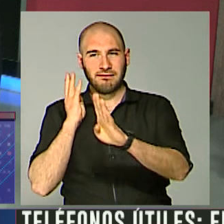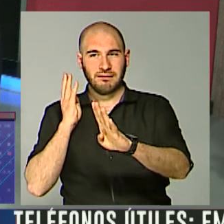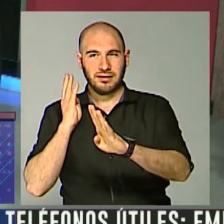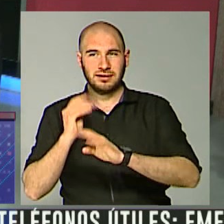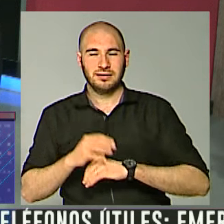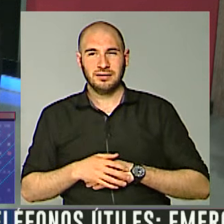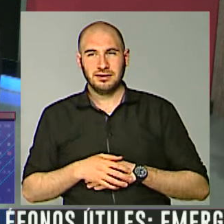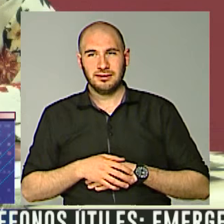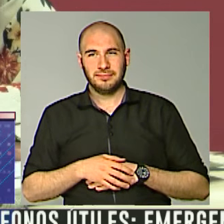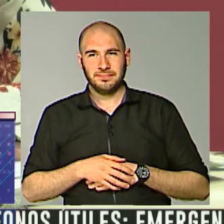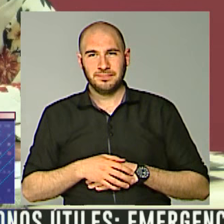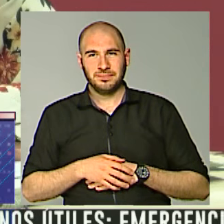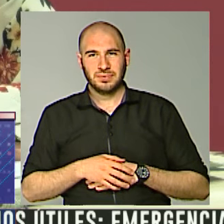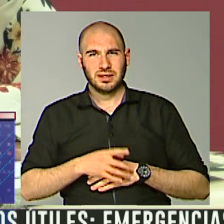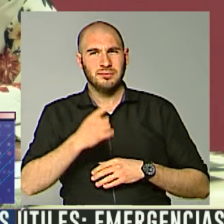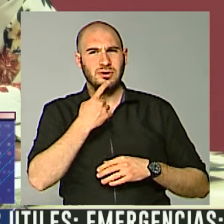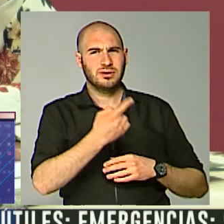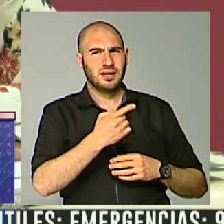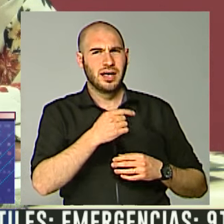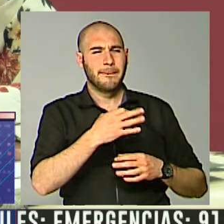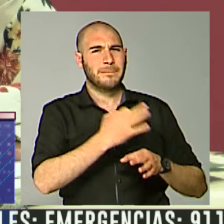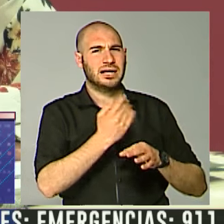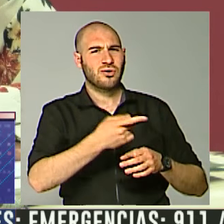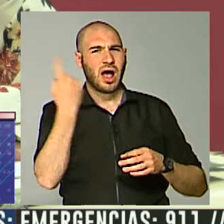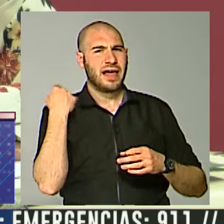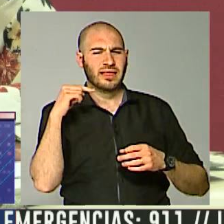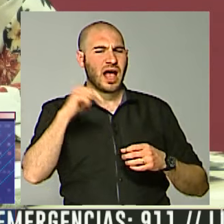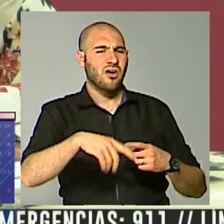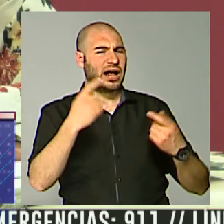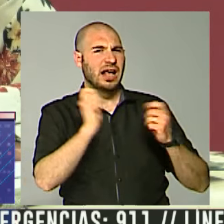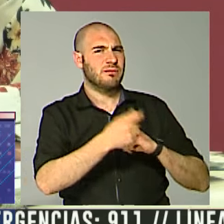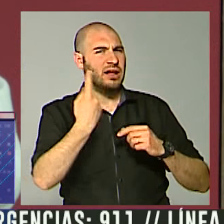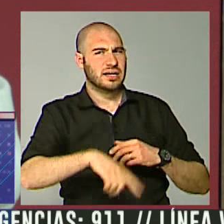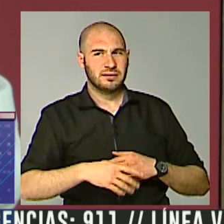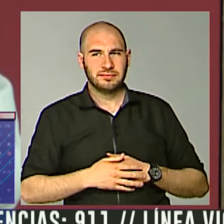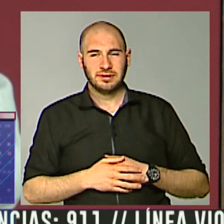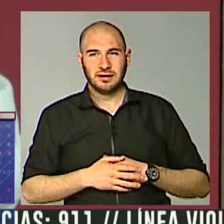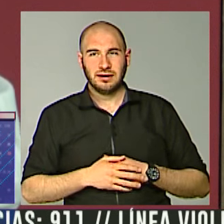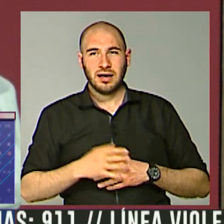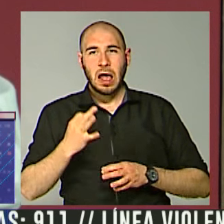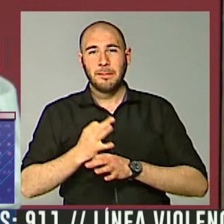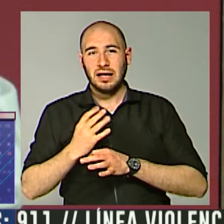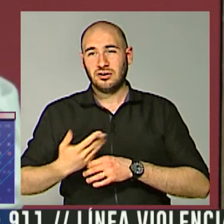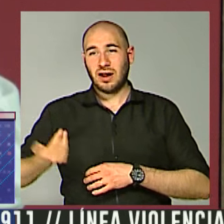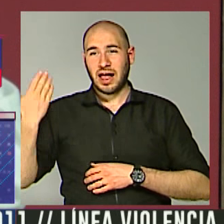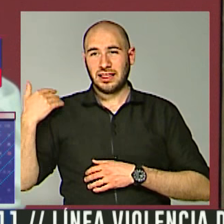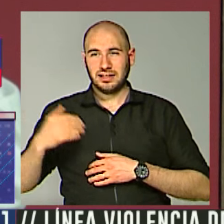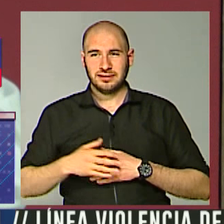los bancos. ¿En qué ha cambiado el maestro de antes al maestro actual? El maestro de